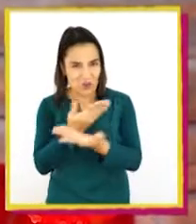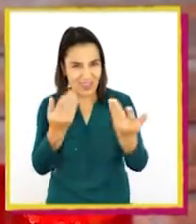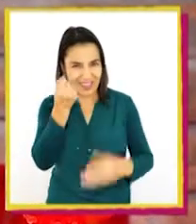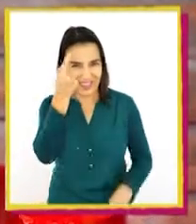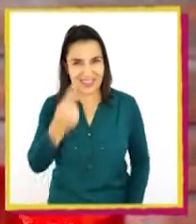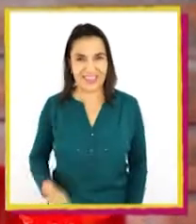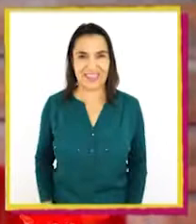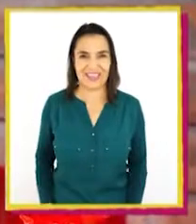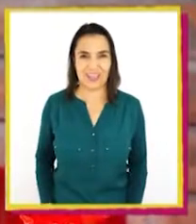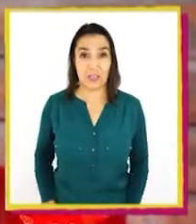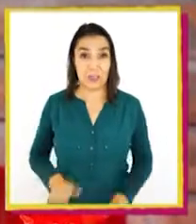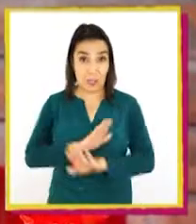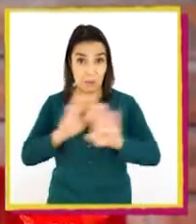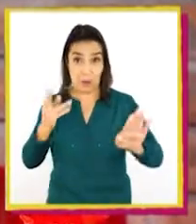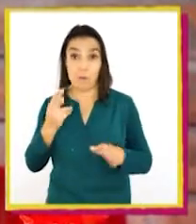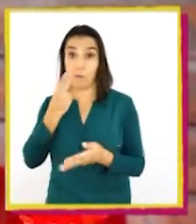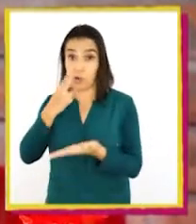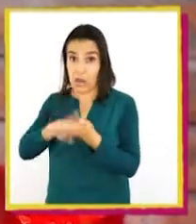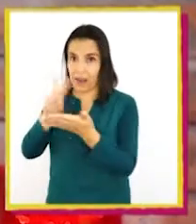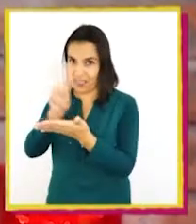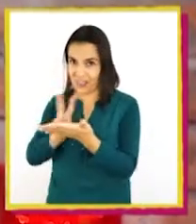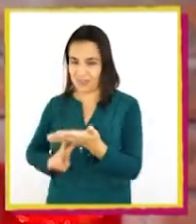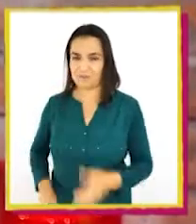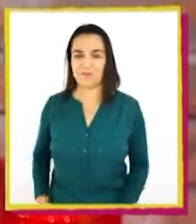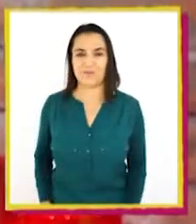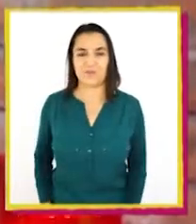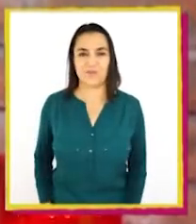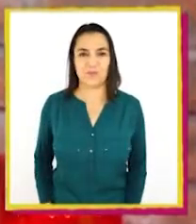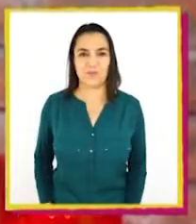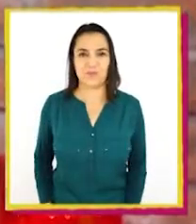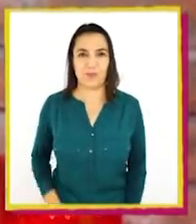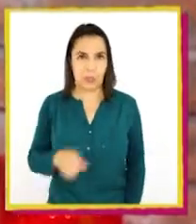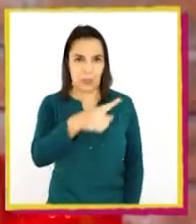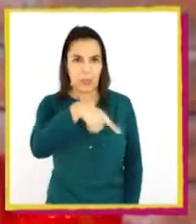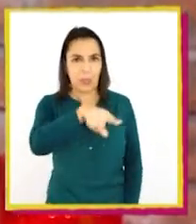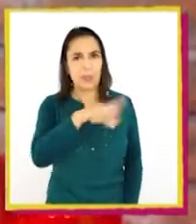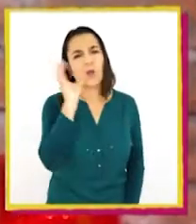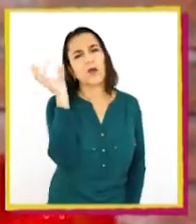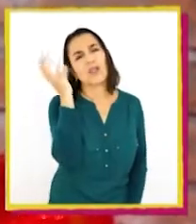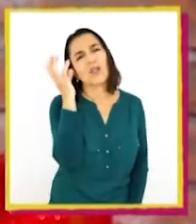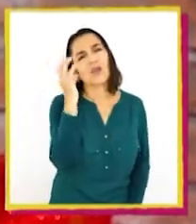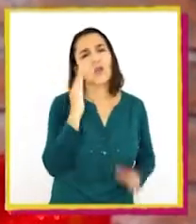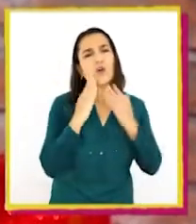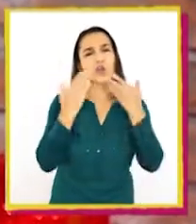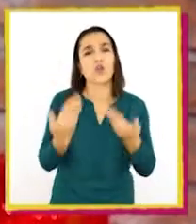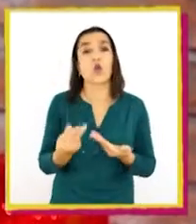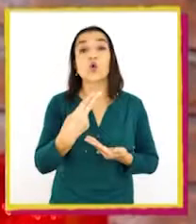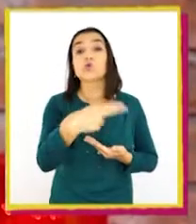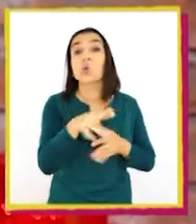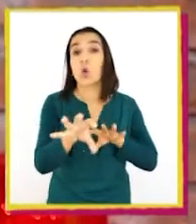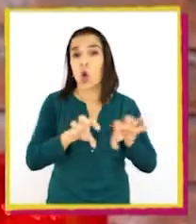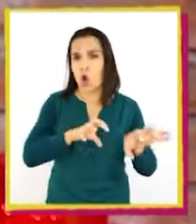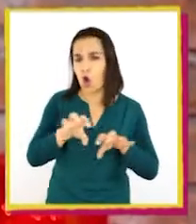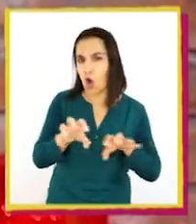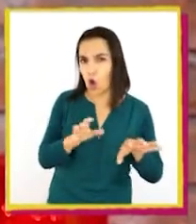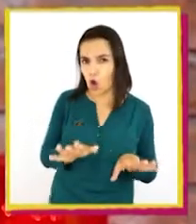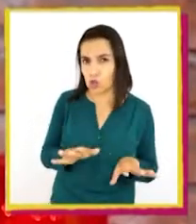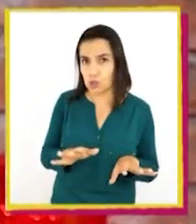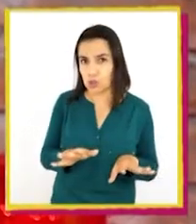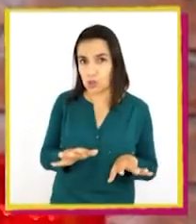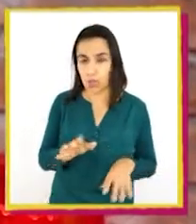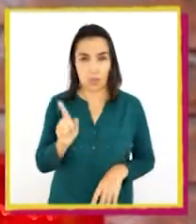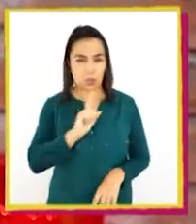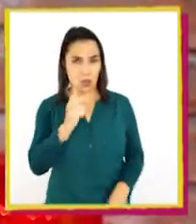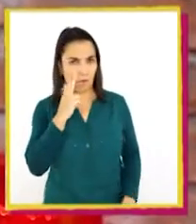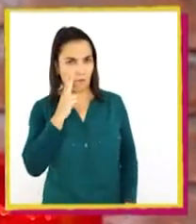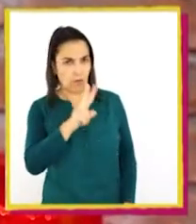lo entendieron! ¿Terminemos la carta? Son tan ingenuos y generosos con sus posesiones que si no